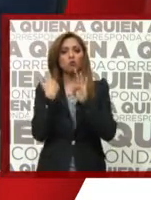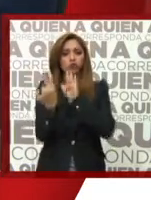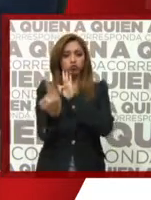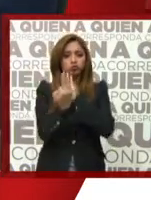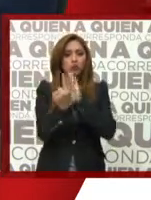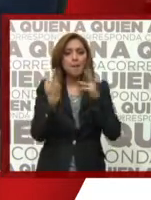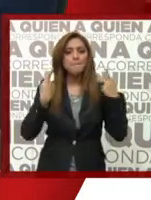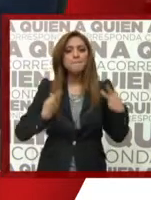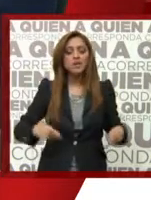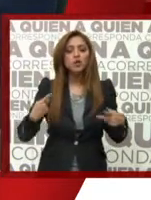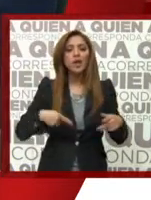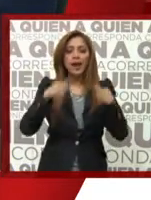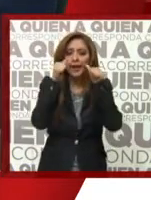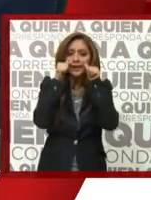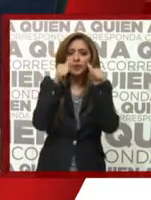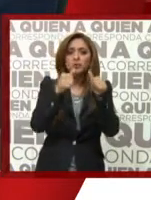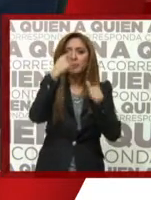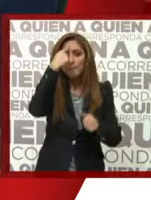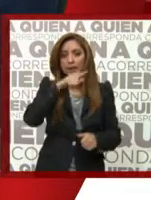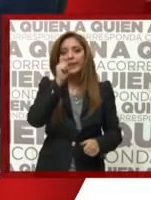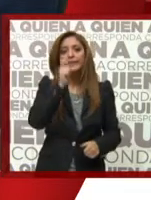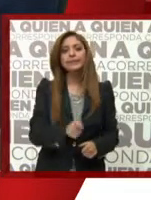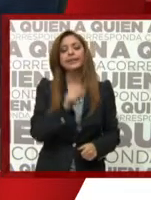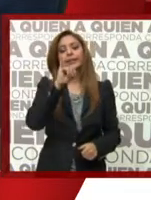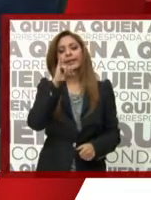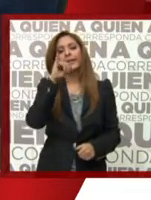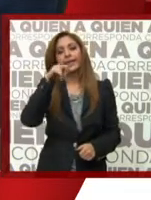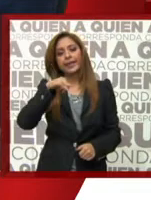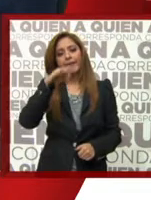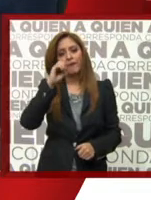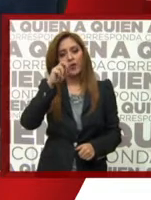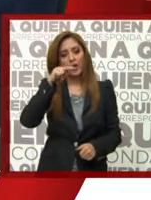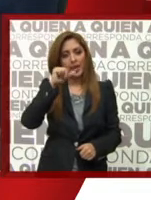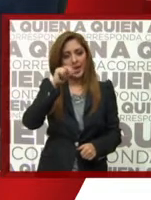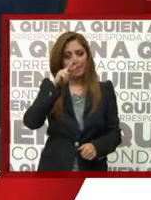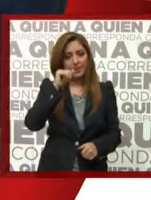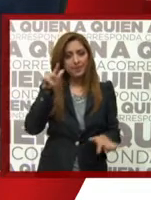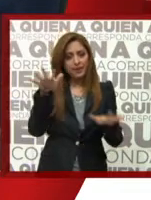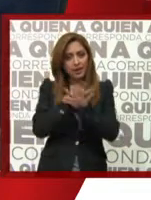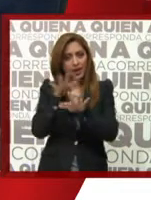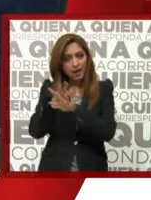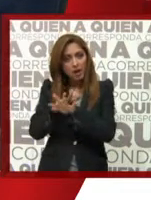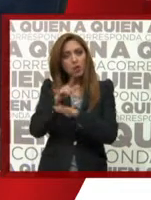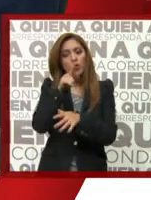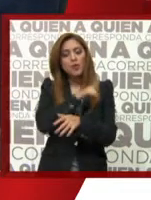ustedes a atender a la gente para que vean que el Infonavit está haciendo ese gran cambio. Y